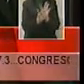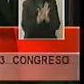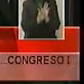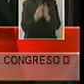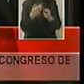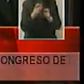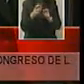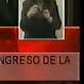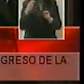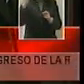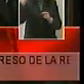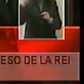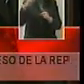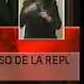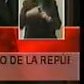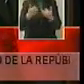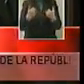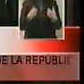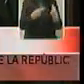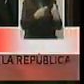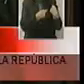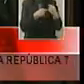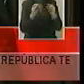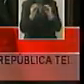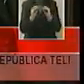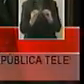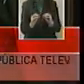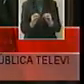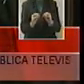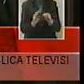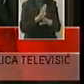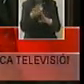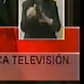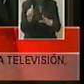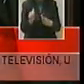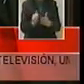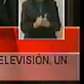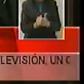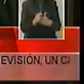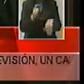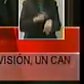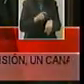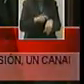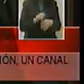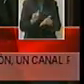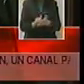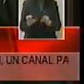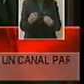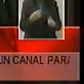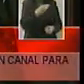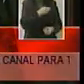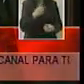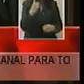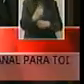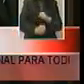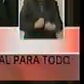carrera pública magisterial, que la ministra ha tenido la obligación de cumplir durante todo el tiempo que está ejerciendo como ministra, hace un